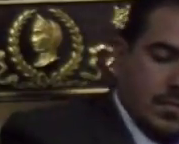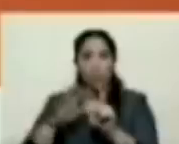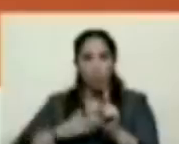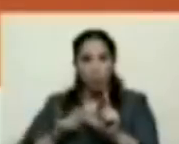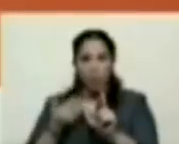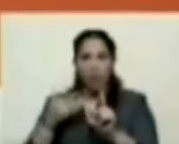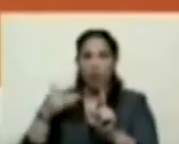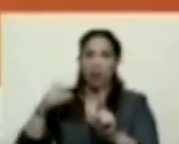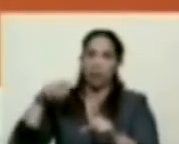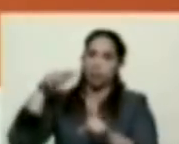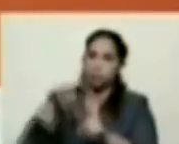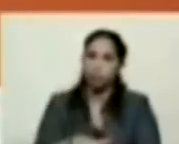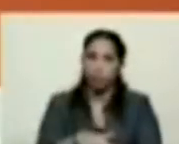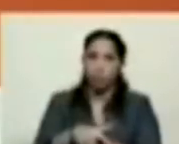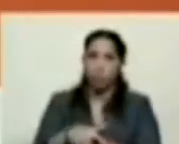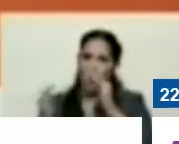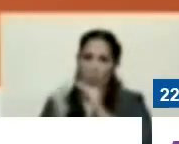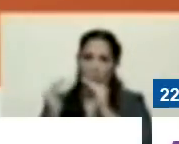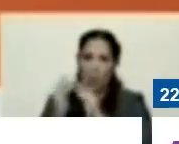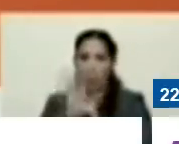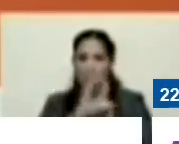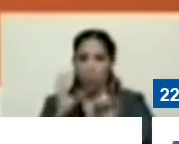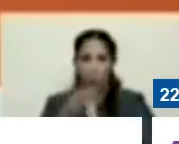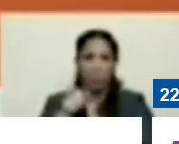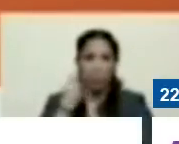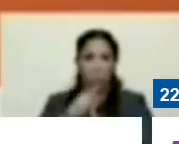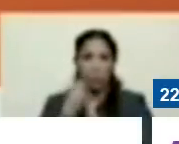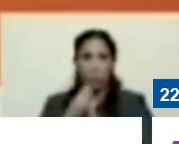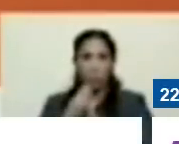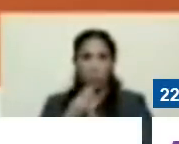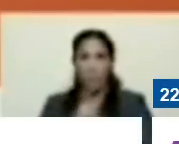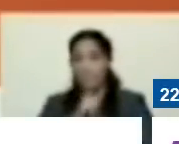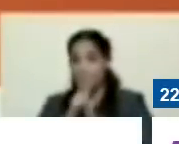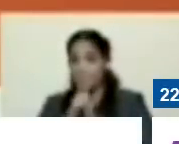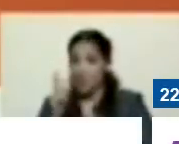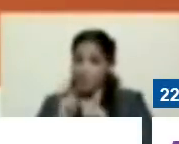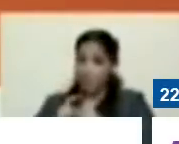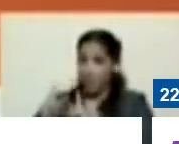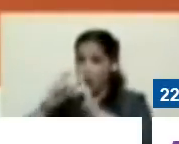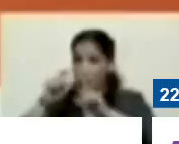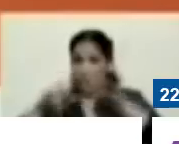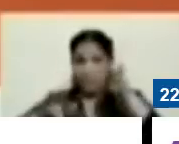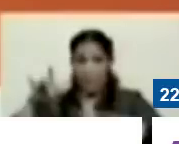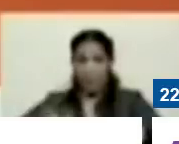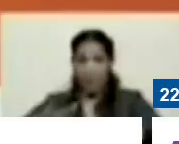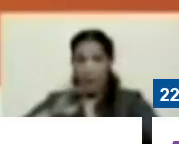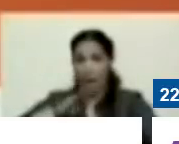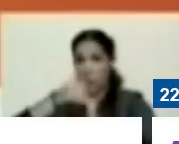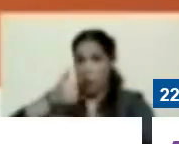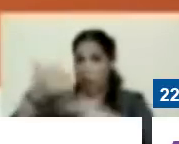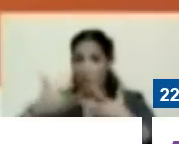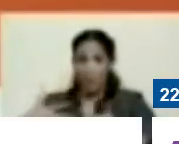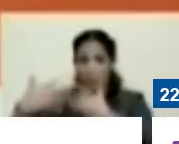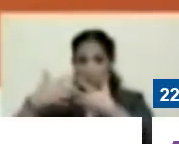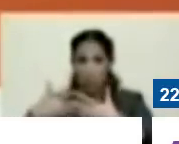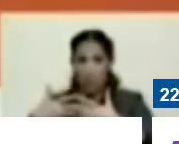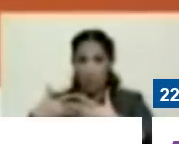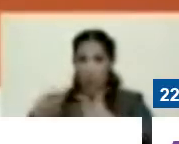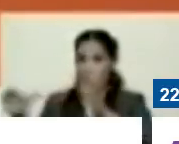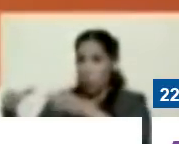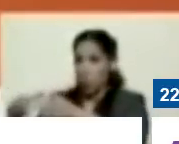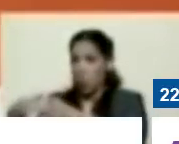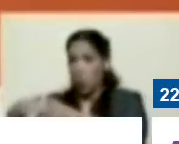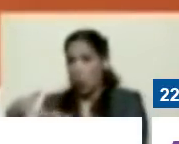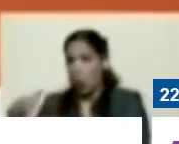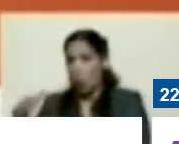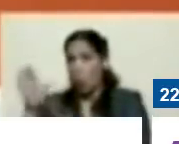hambre. Más temprano, el ministro de Comunicación, Jorge Rodríguez, responsabilizaba Voluntad Popular de los distintos